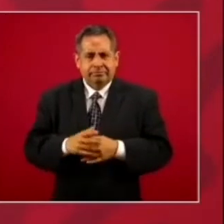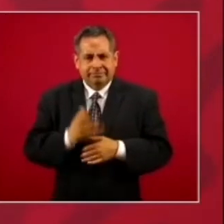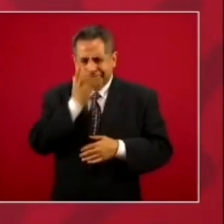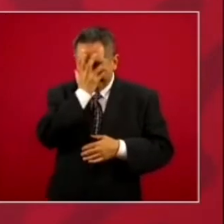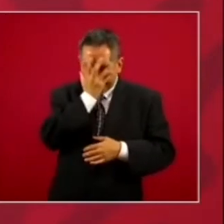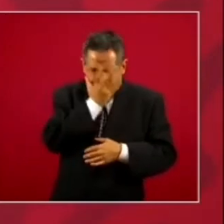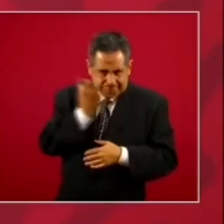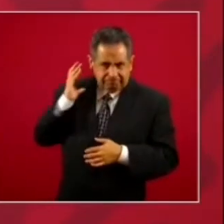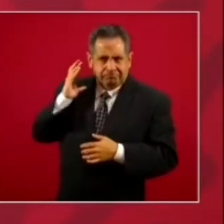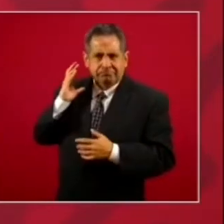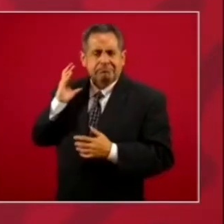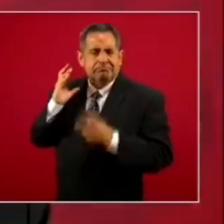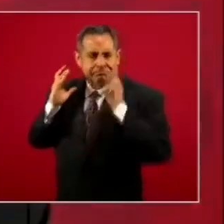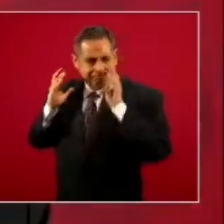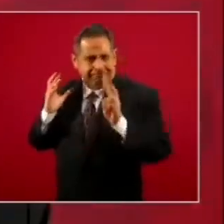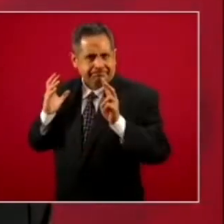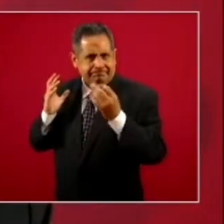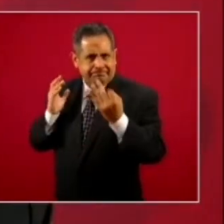máscaras,